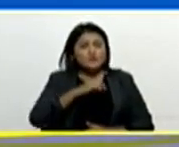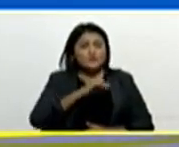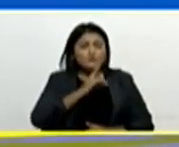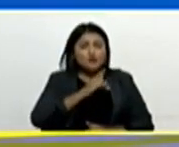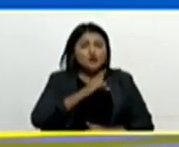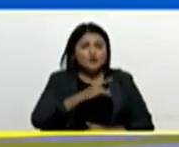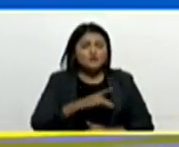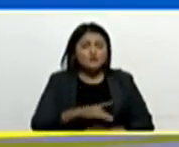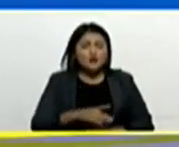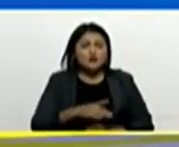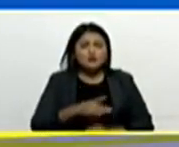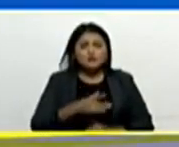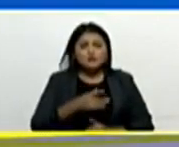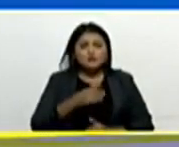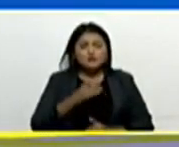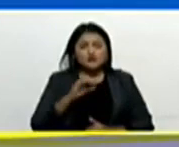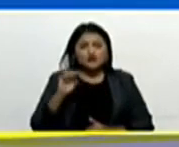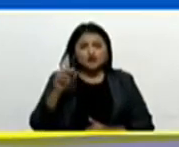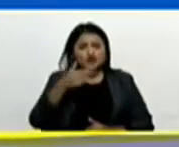el revolucionario